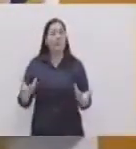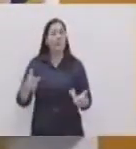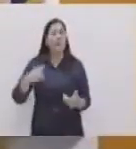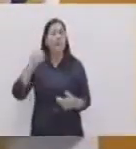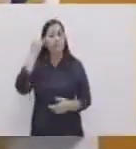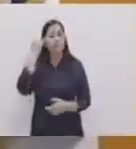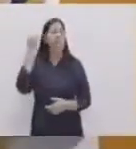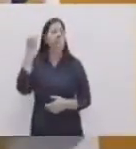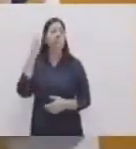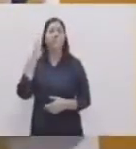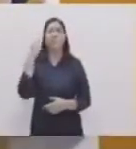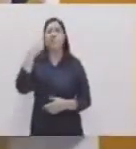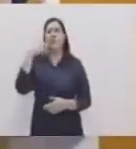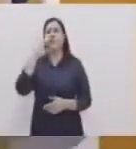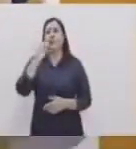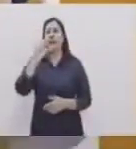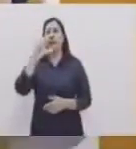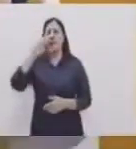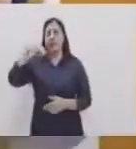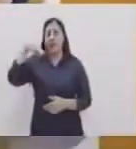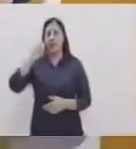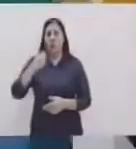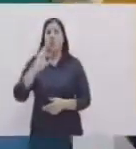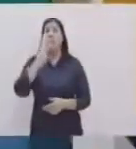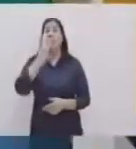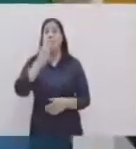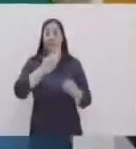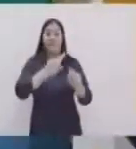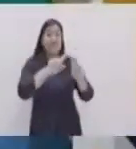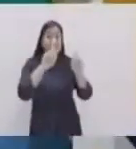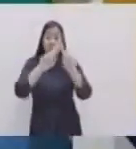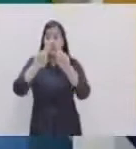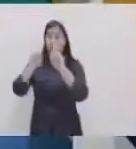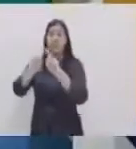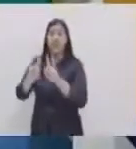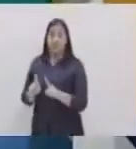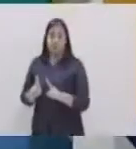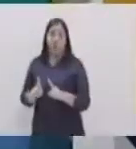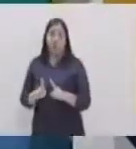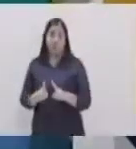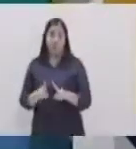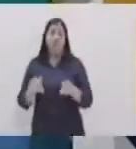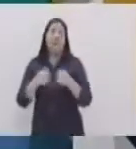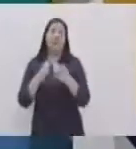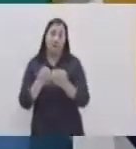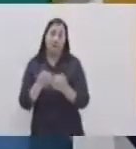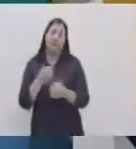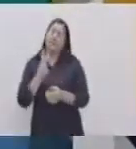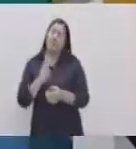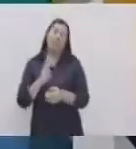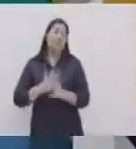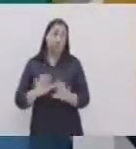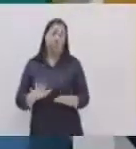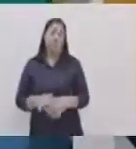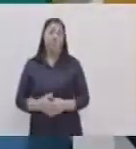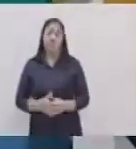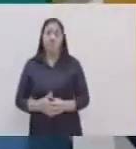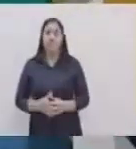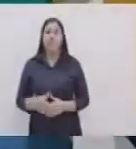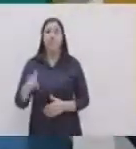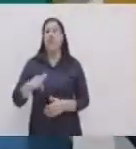La idea del escaleno es que sus tres lados sean diferentes, por lo tanto para yo armarlo también debería de tener tres lados